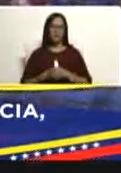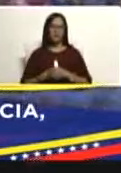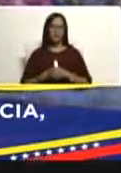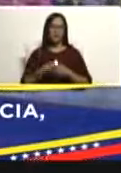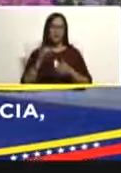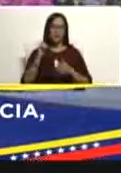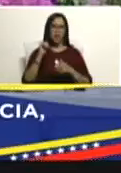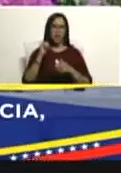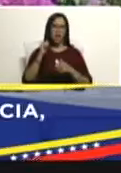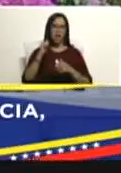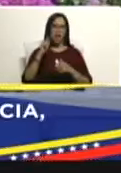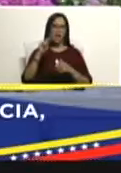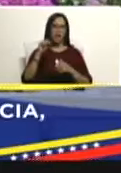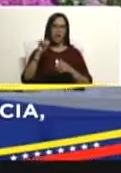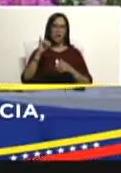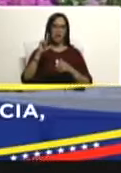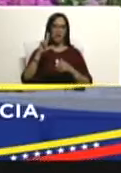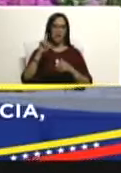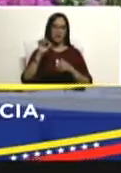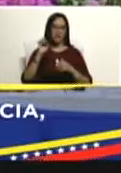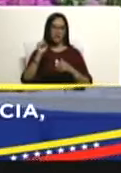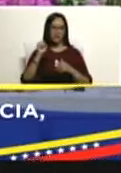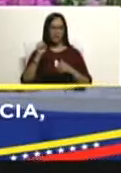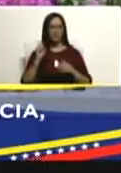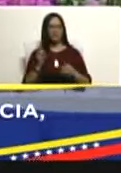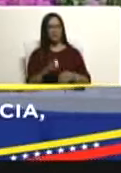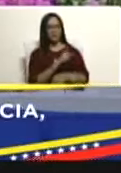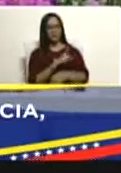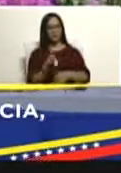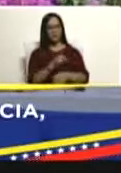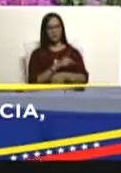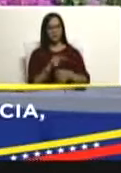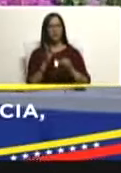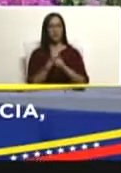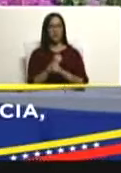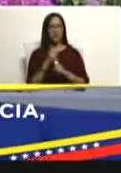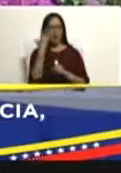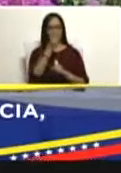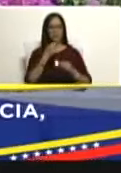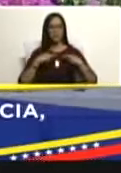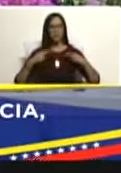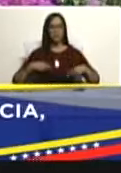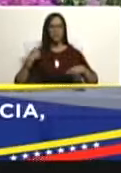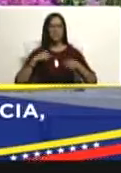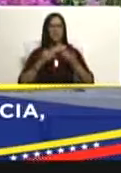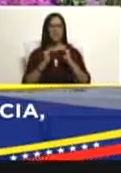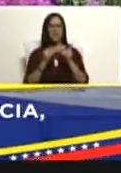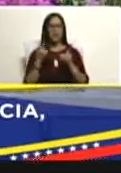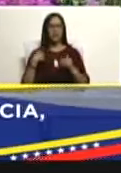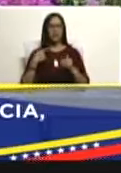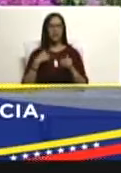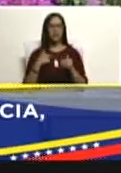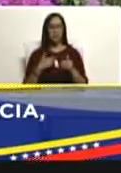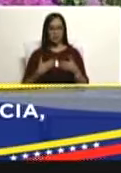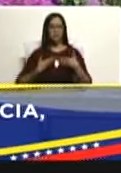Aquiles Nazoa, Ernesto. Creo en la belleza del ser humano, cuando tiene ética, cuando tiene moral.